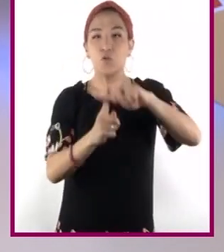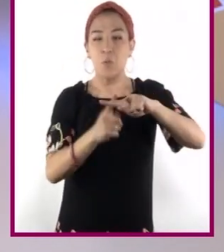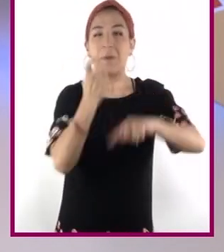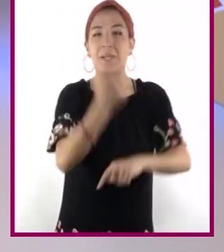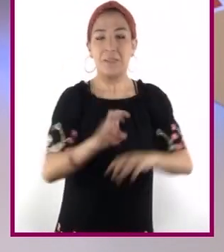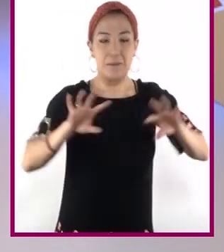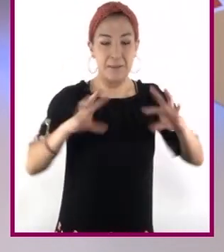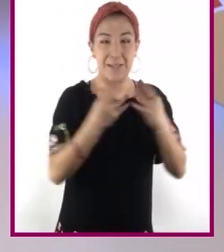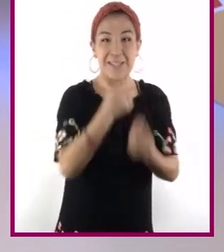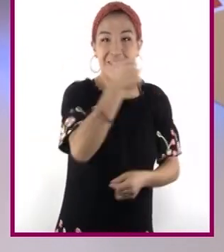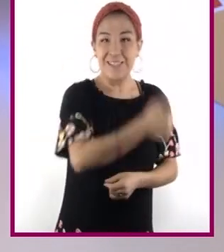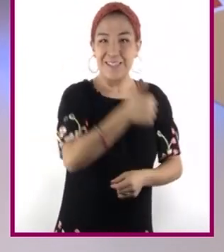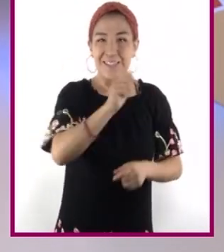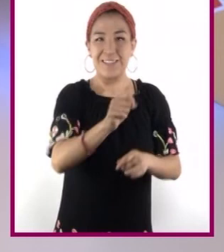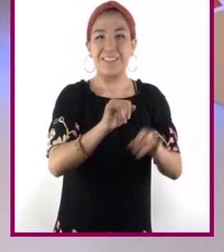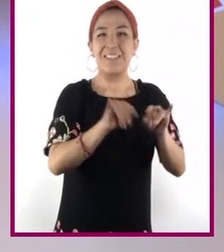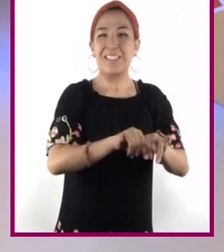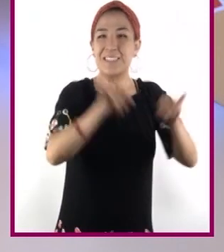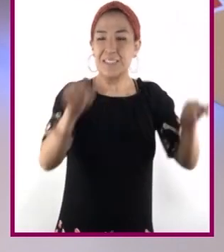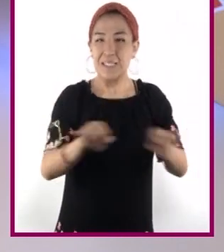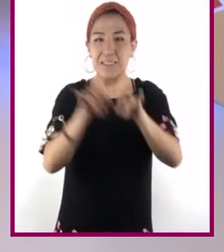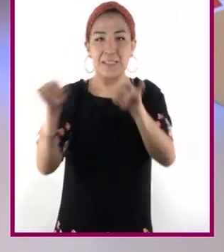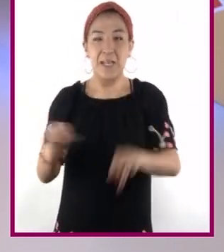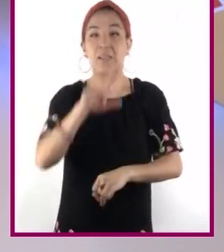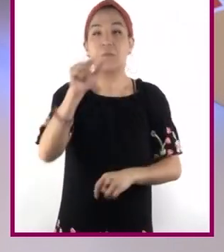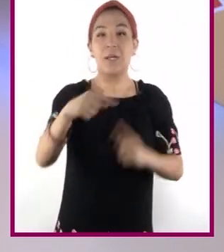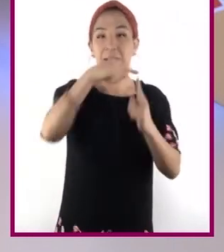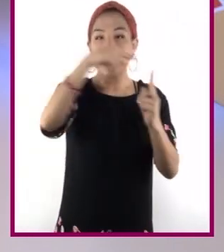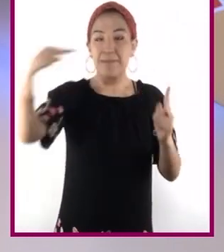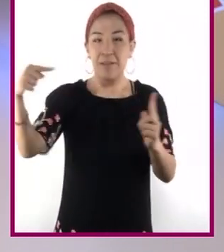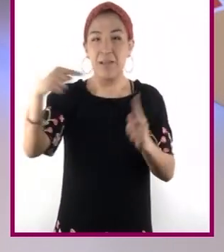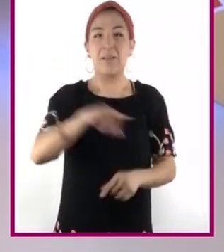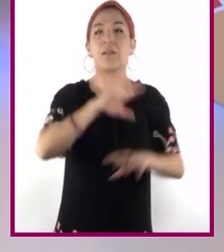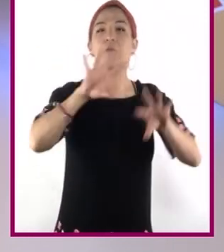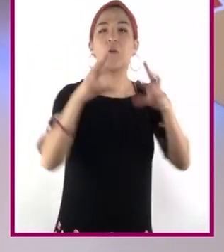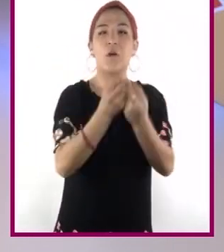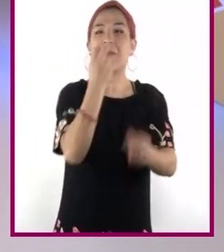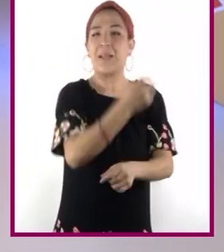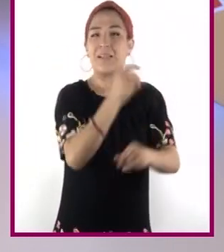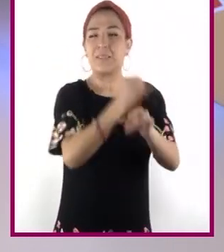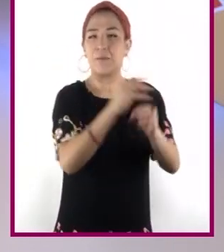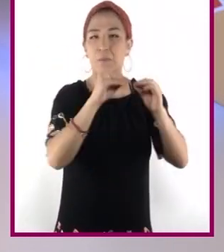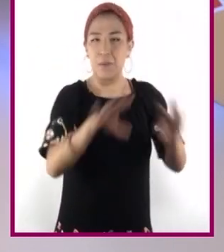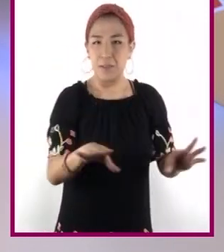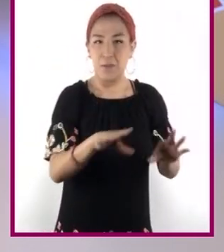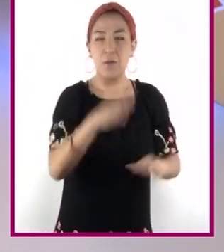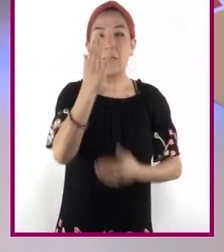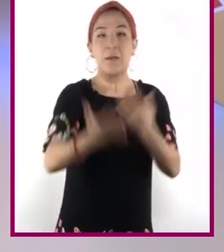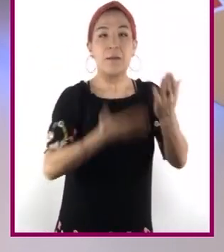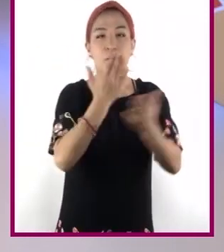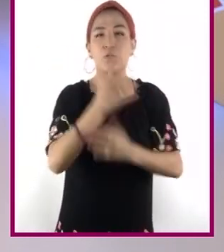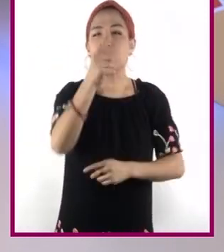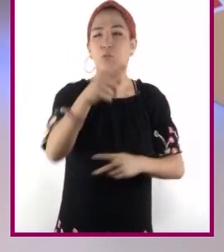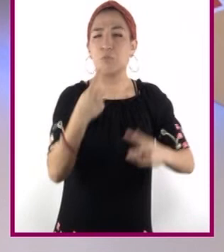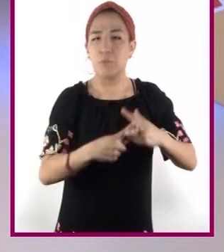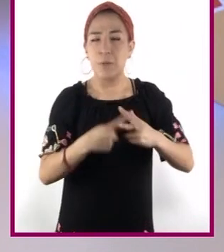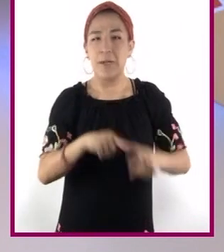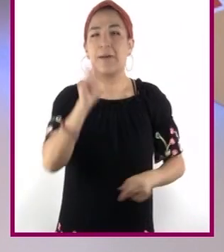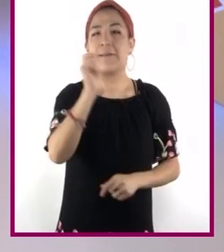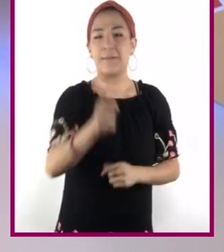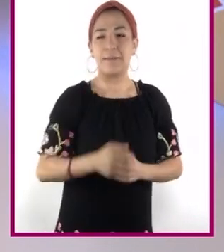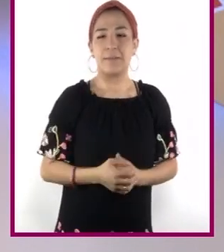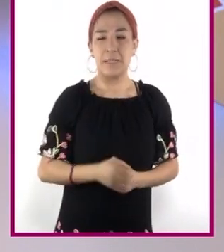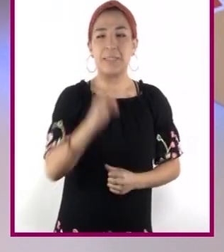de cada dato a su media y se divide entre el total de datos. Al plantear las operaciones se